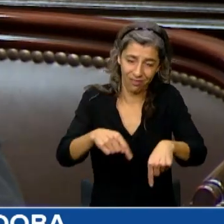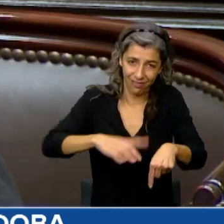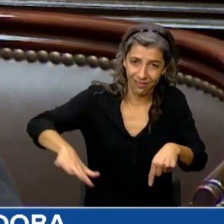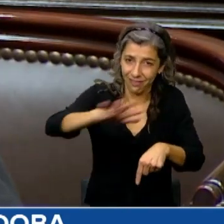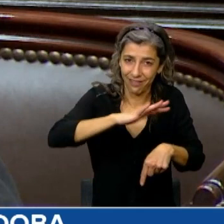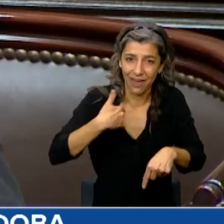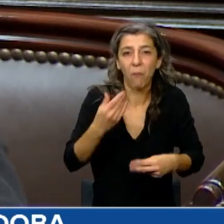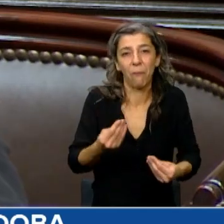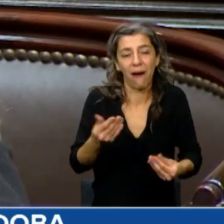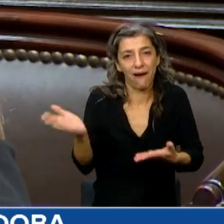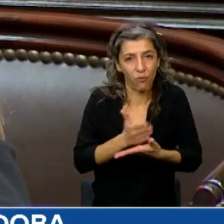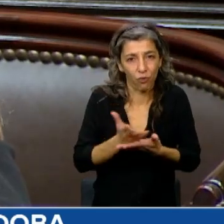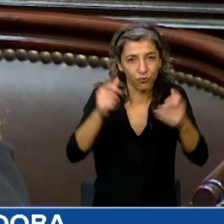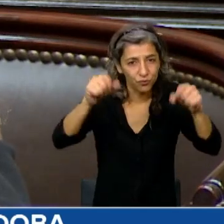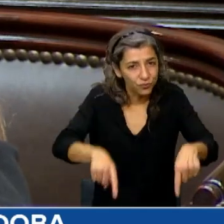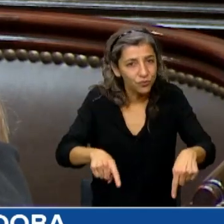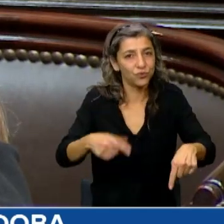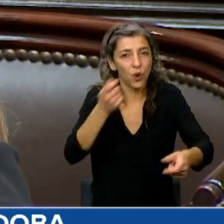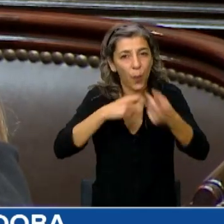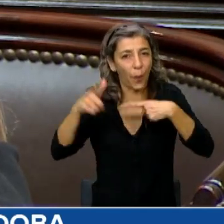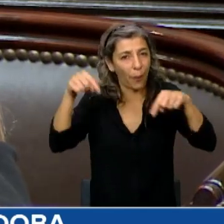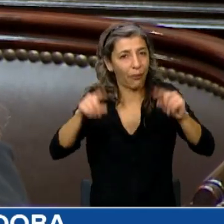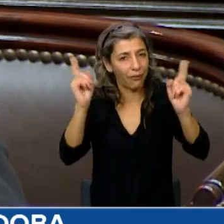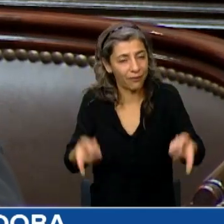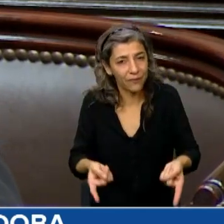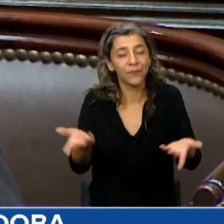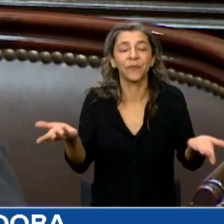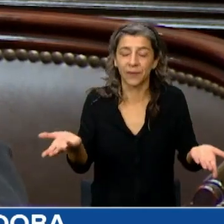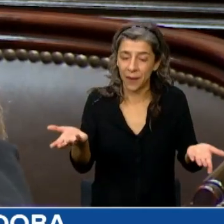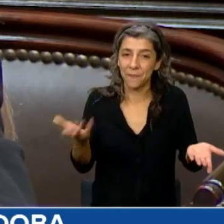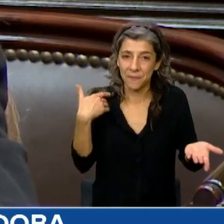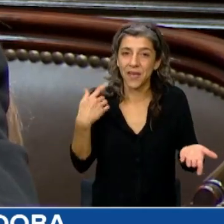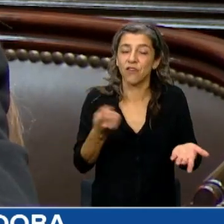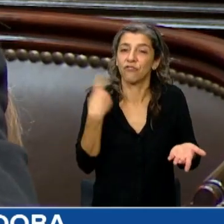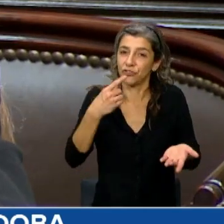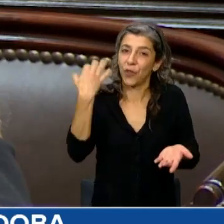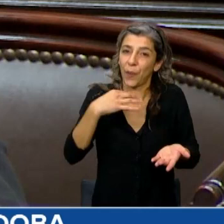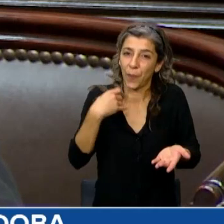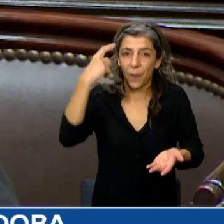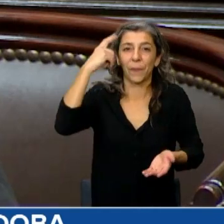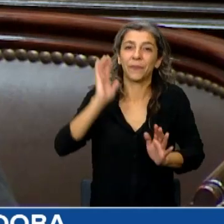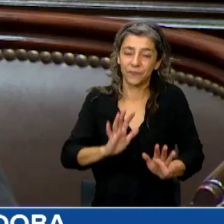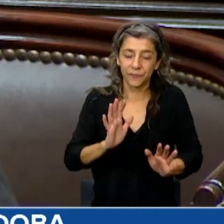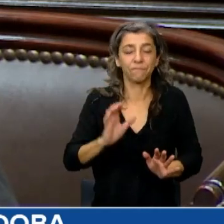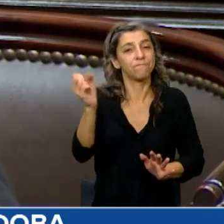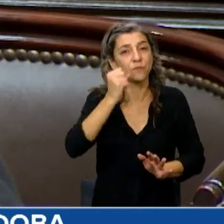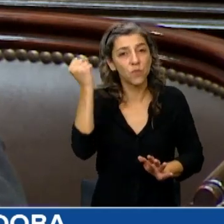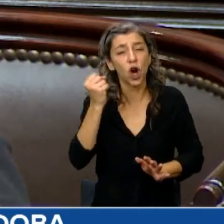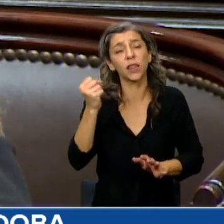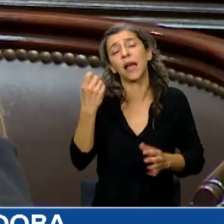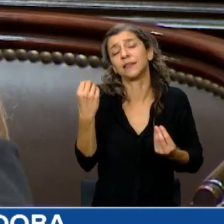Por ende, señor vicepresidente, en un país como el nuestro, en donde el largo plazo es incierto, en donde el largo plazo es para